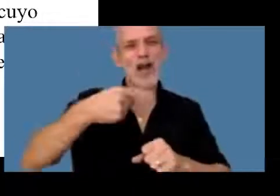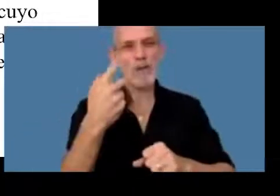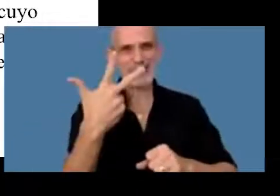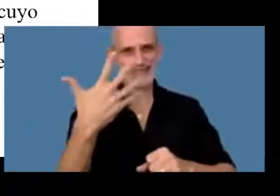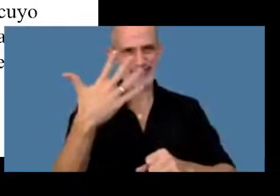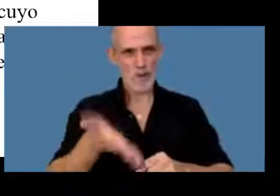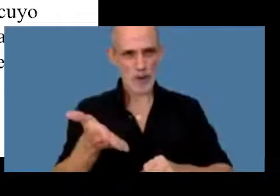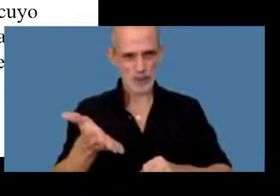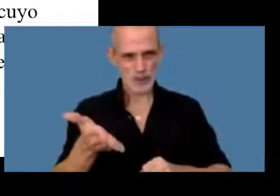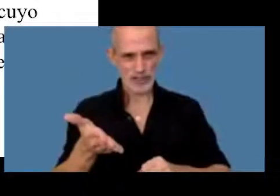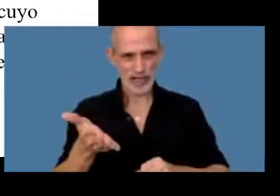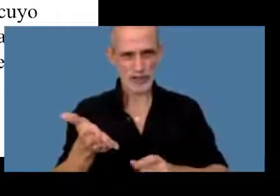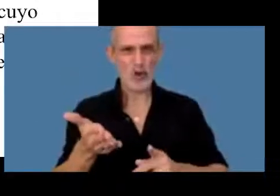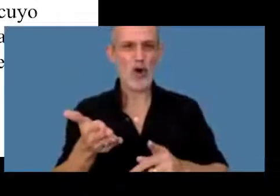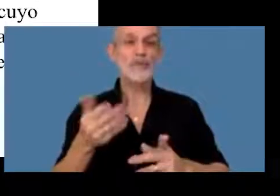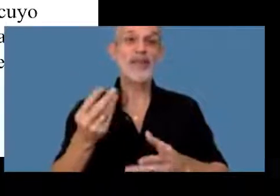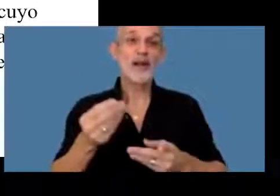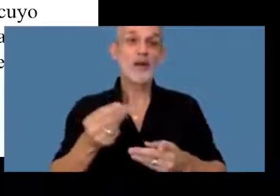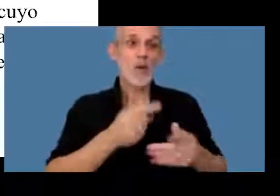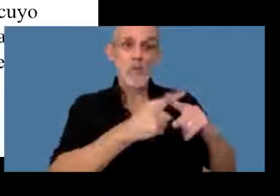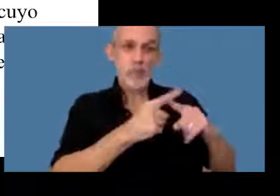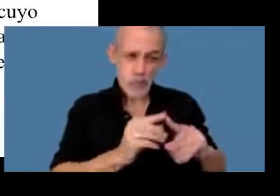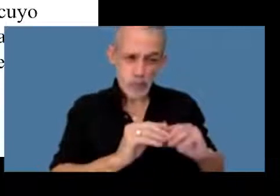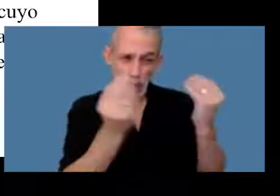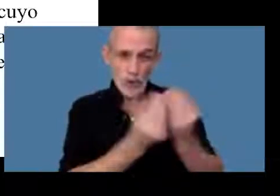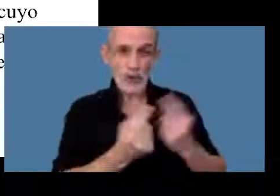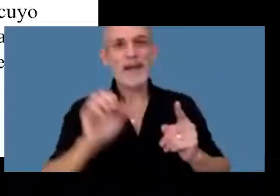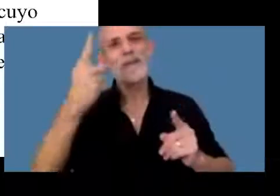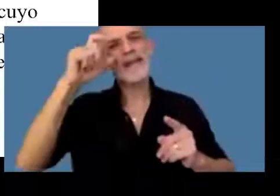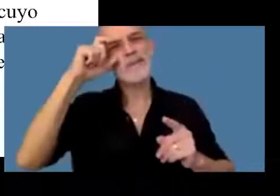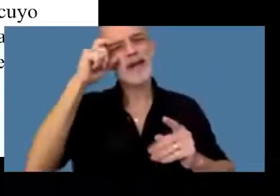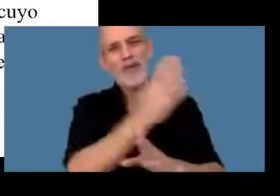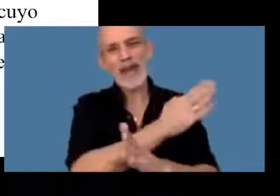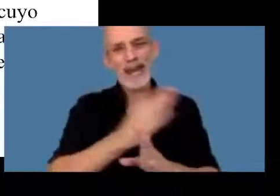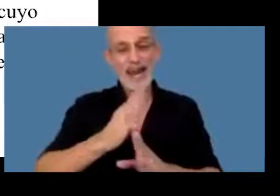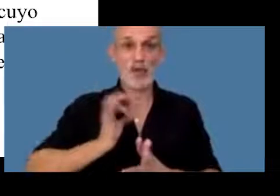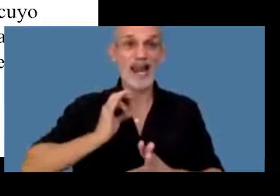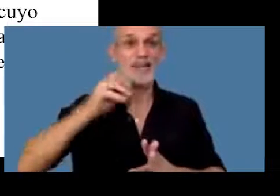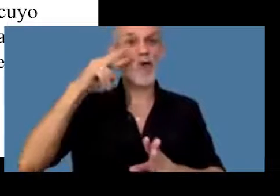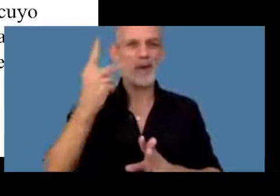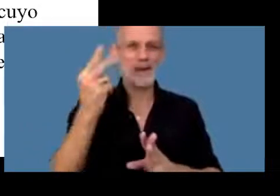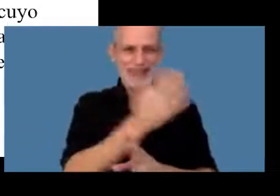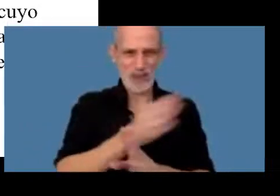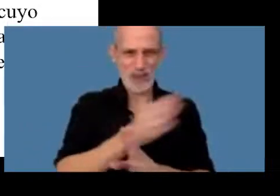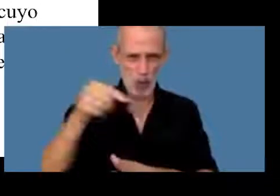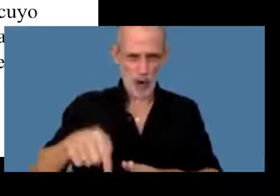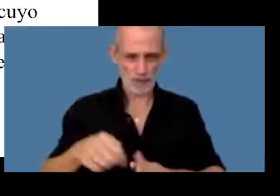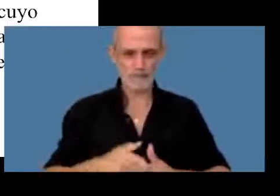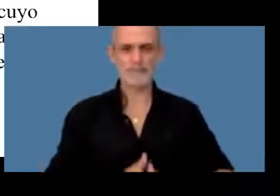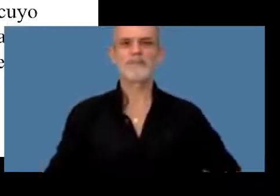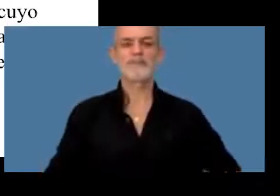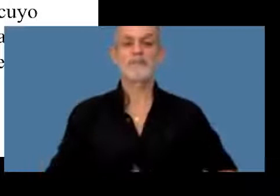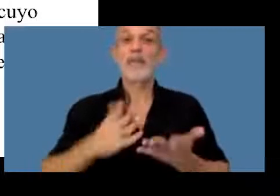17,35% del importe facturado a partir del 1 de enero del año 2021. El